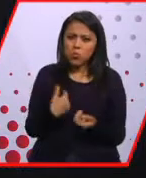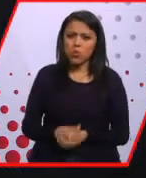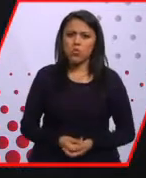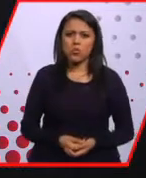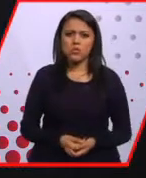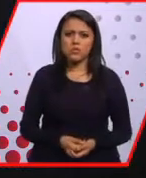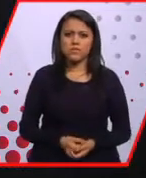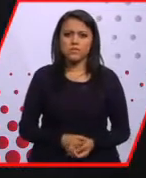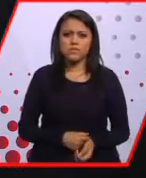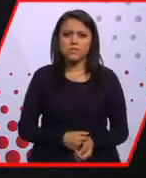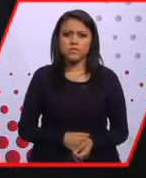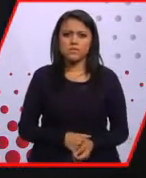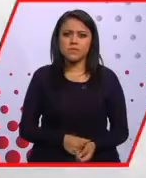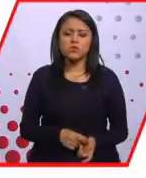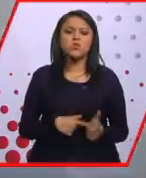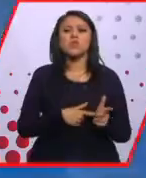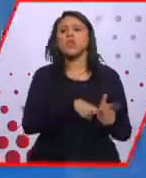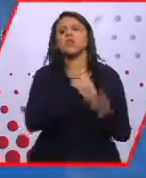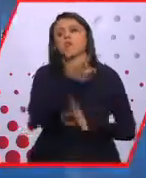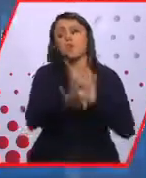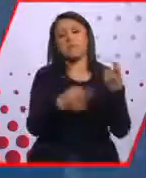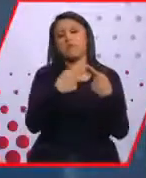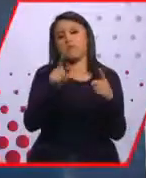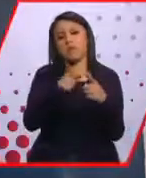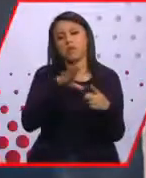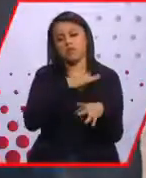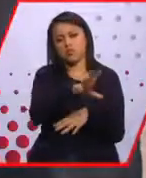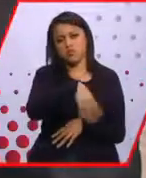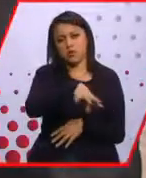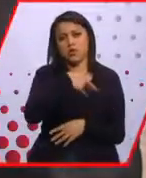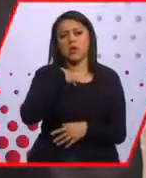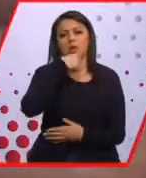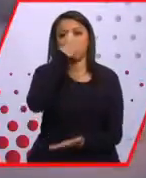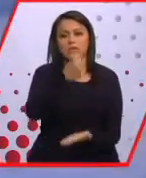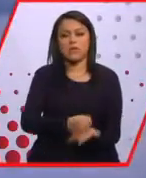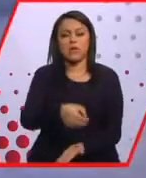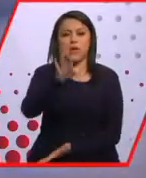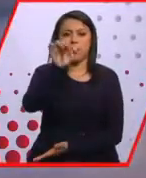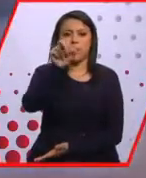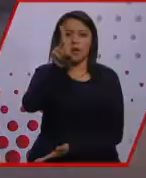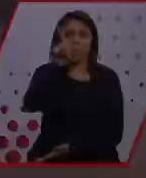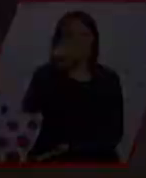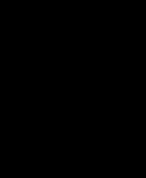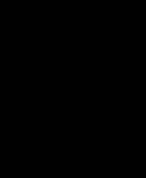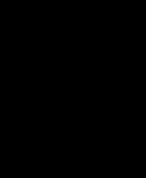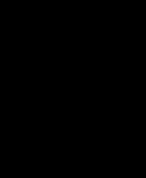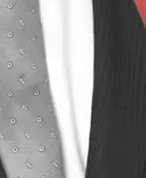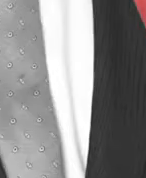o conseguir otro trabajo. Para quien corresponda, Brenda Cervantes.